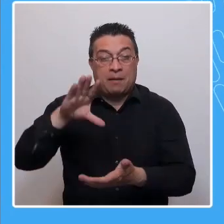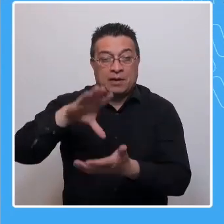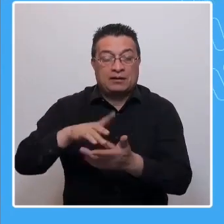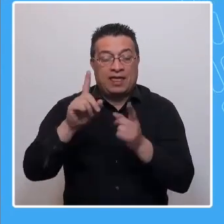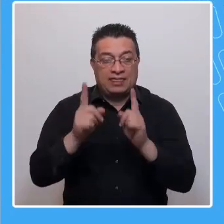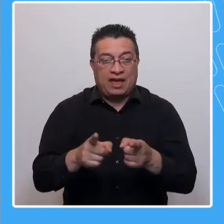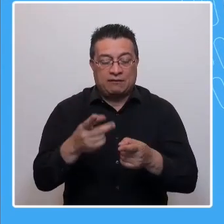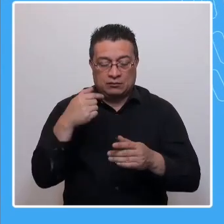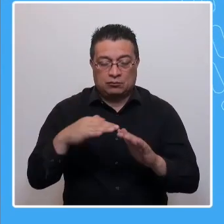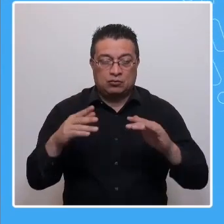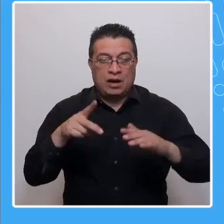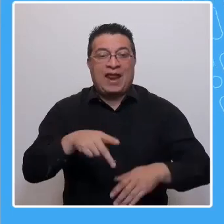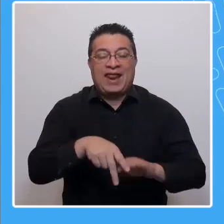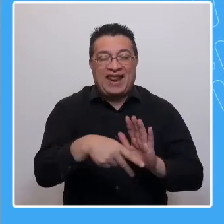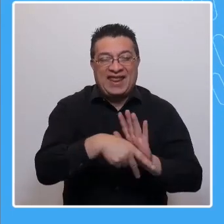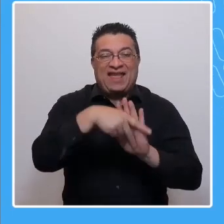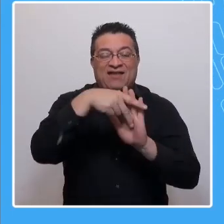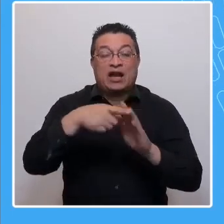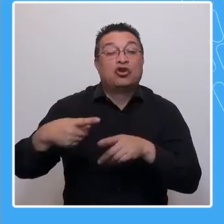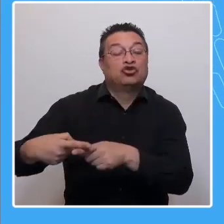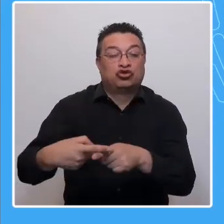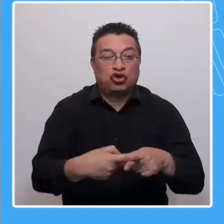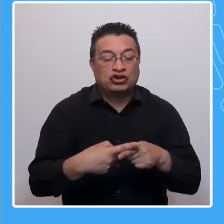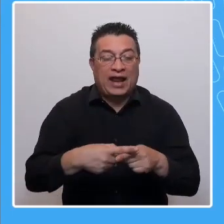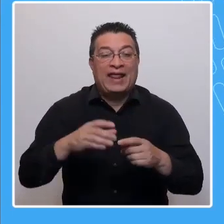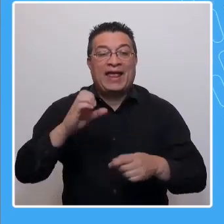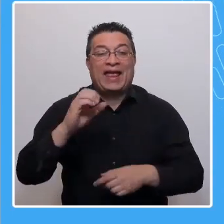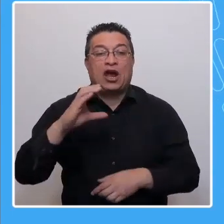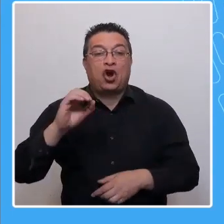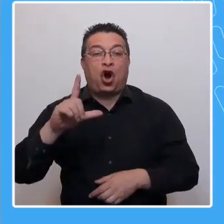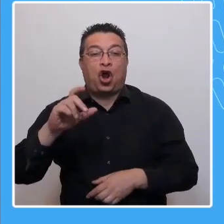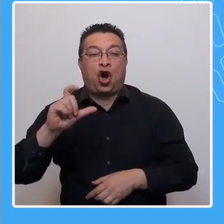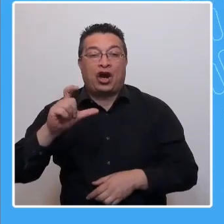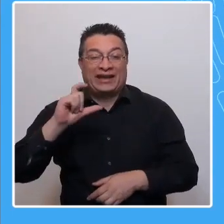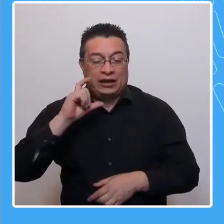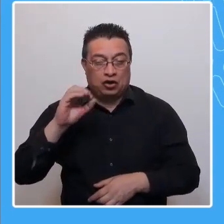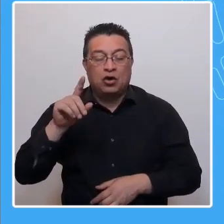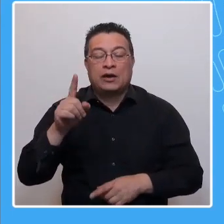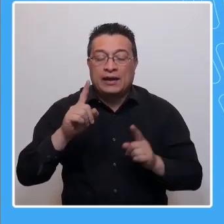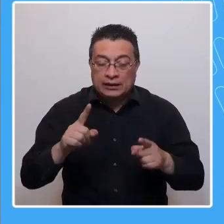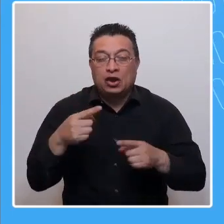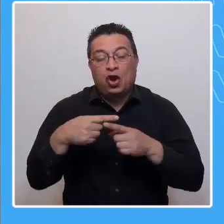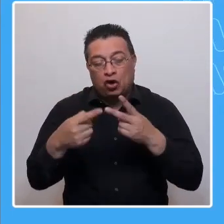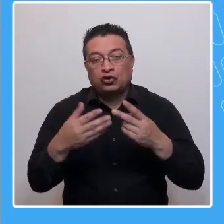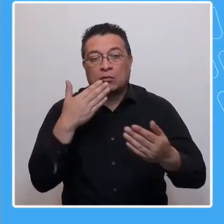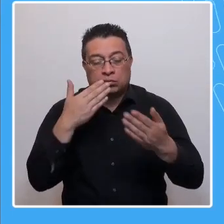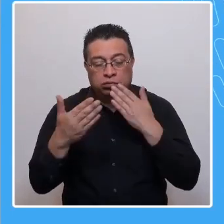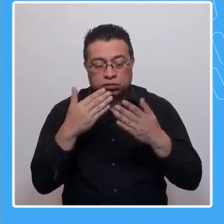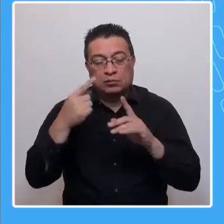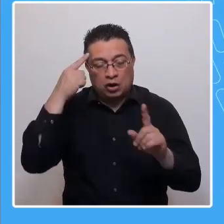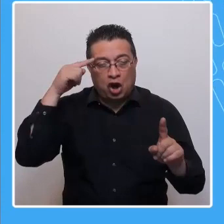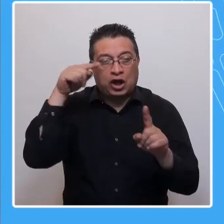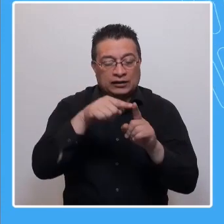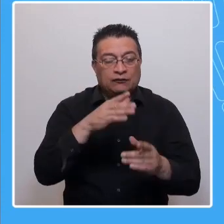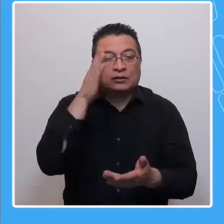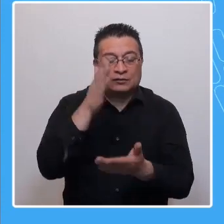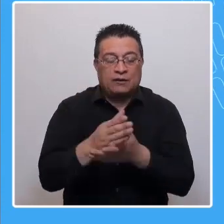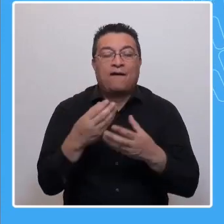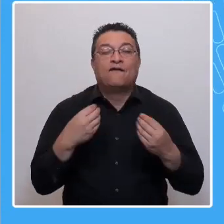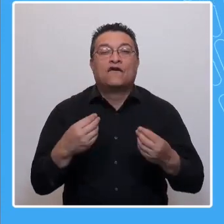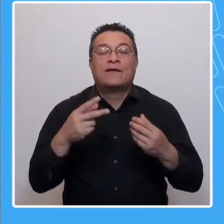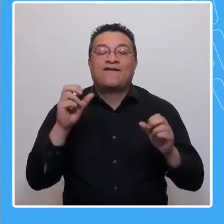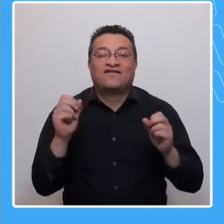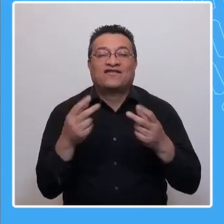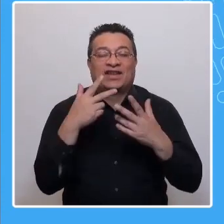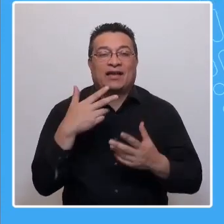estándares sociales y ecológicos y, por supuesto, algo que hemos conversado bastante, uno de sus objetivos debe alcanzar el buen vivir,